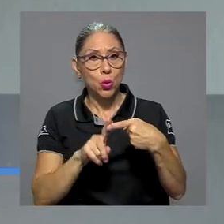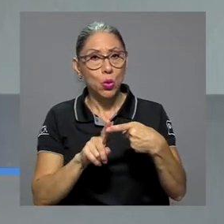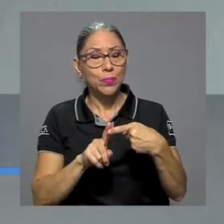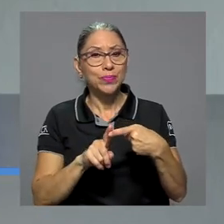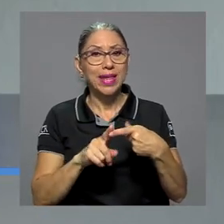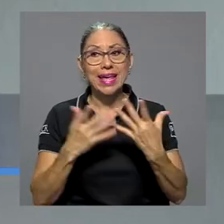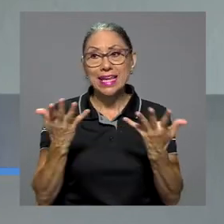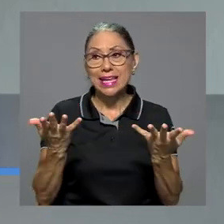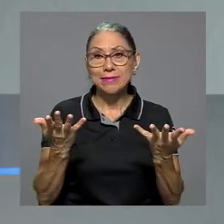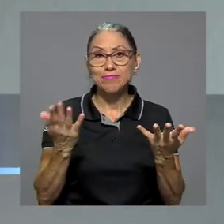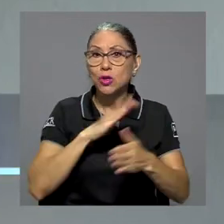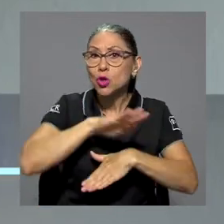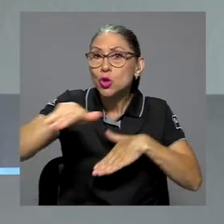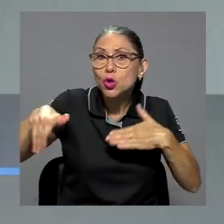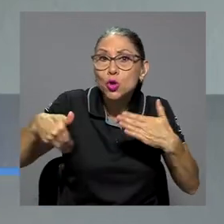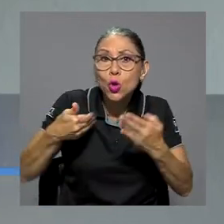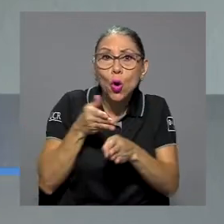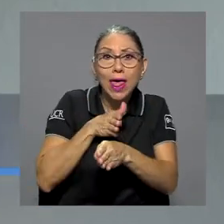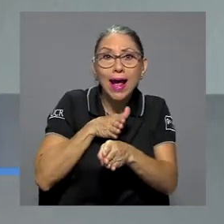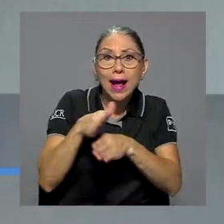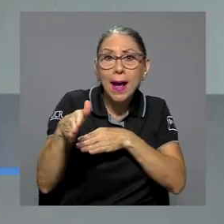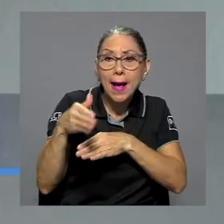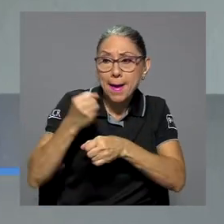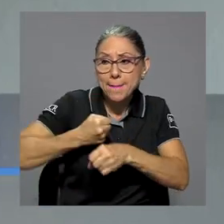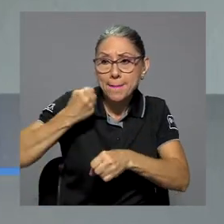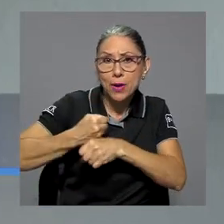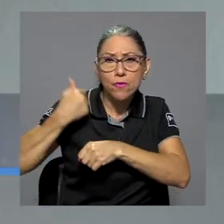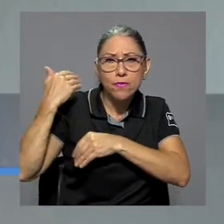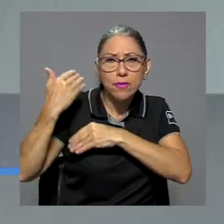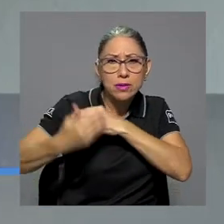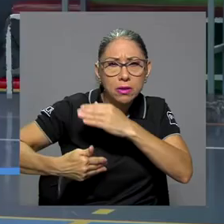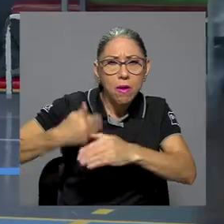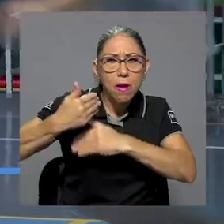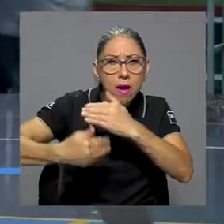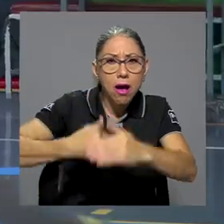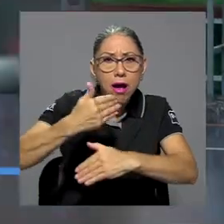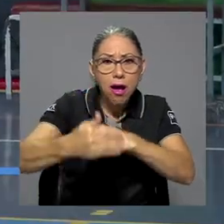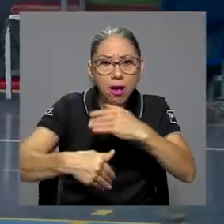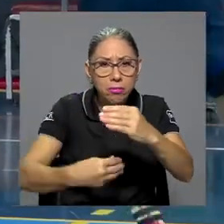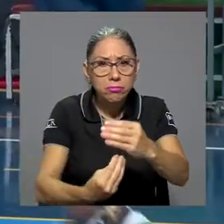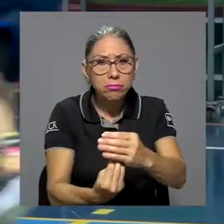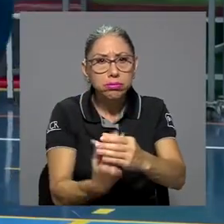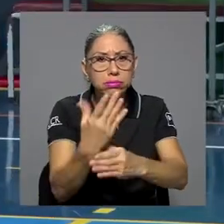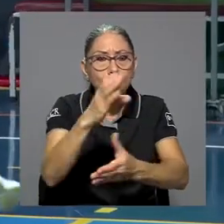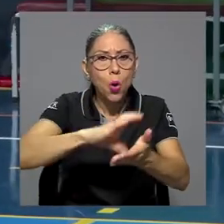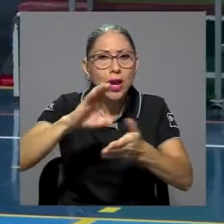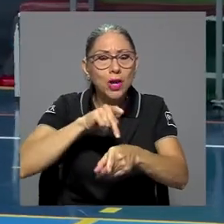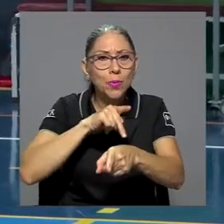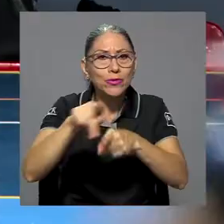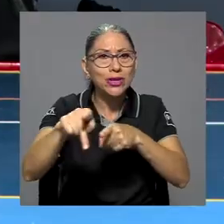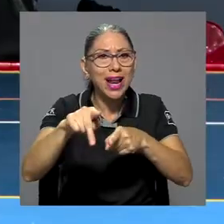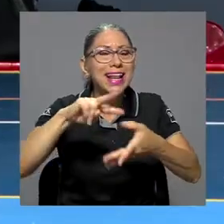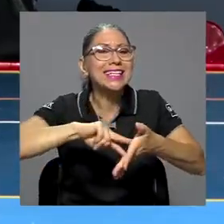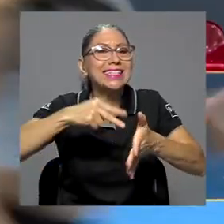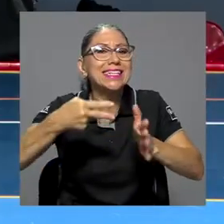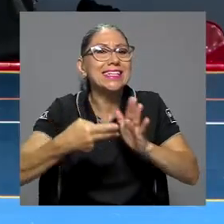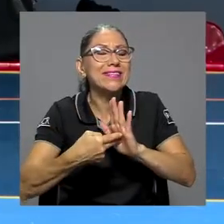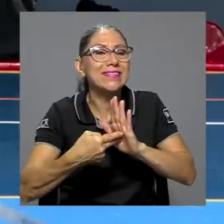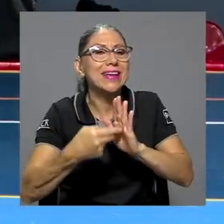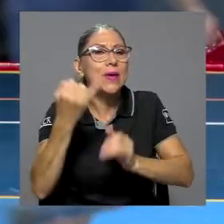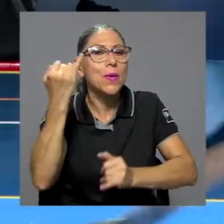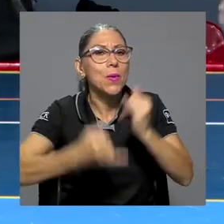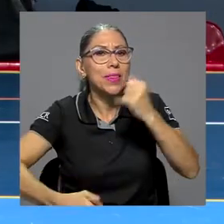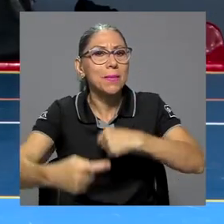en la evolución de toda profesión, la creación de un colegio profesional viene a representar la última etapa